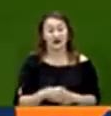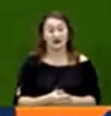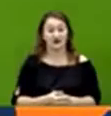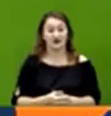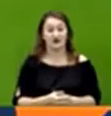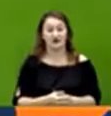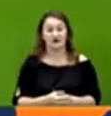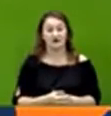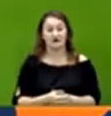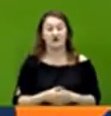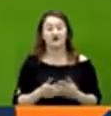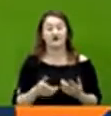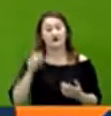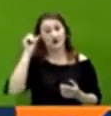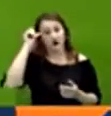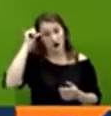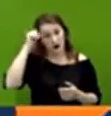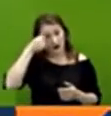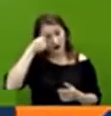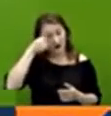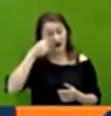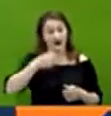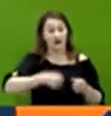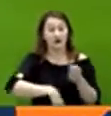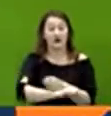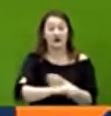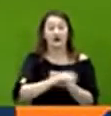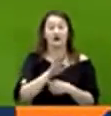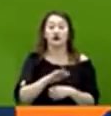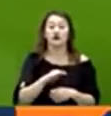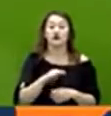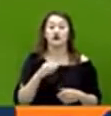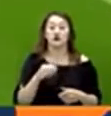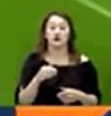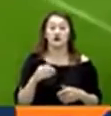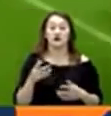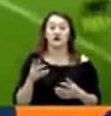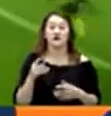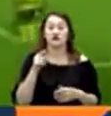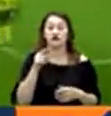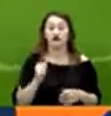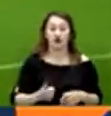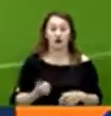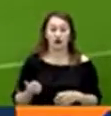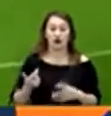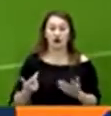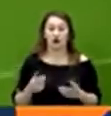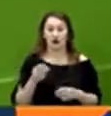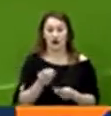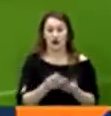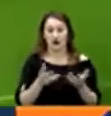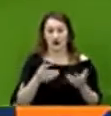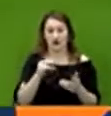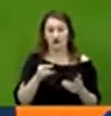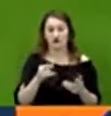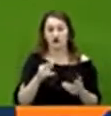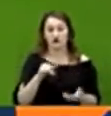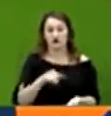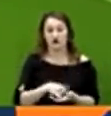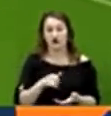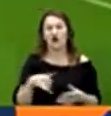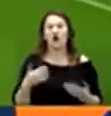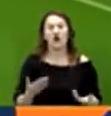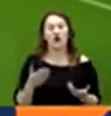48. Recordemos que este fue un partido de titulares. Gareca aprovechó para poner a varios de los suyos y tratar de indagar cómo